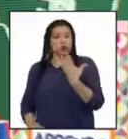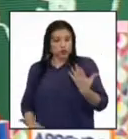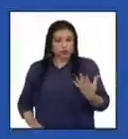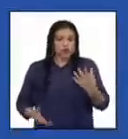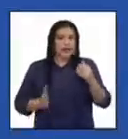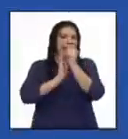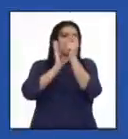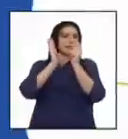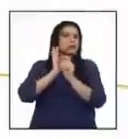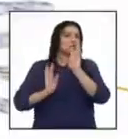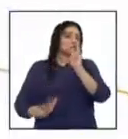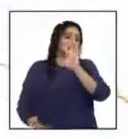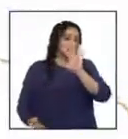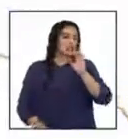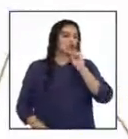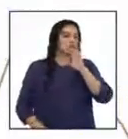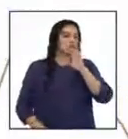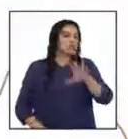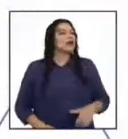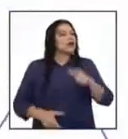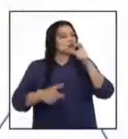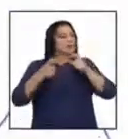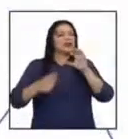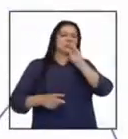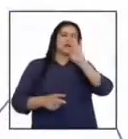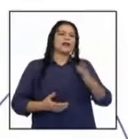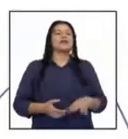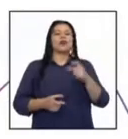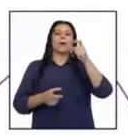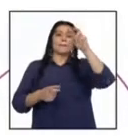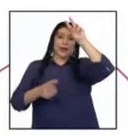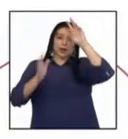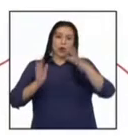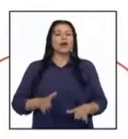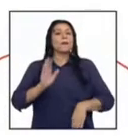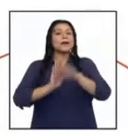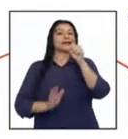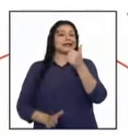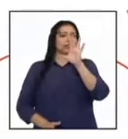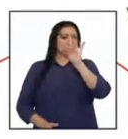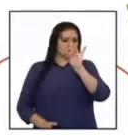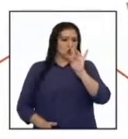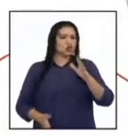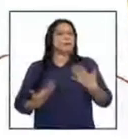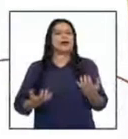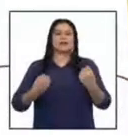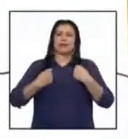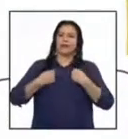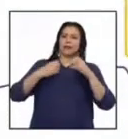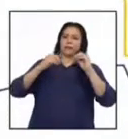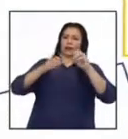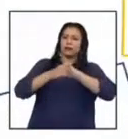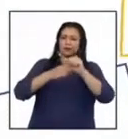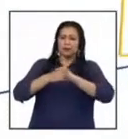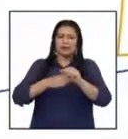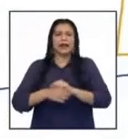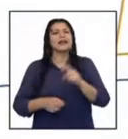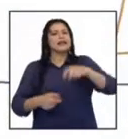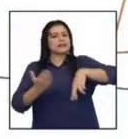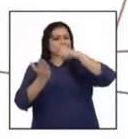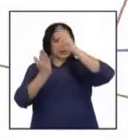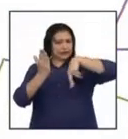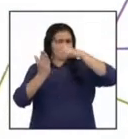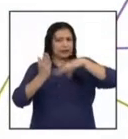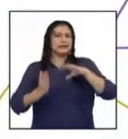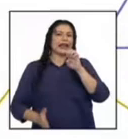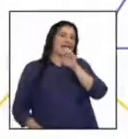65 señala que son ciudadanos los peruanos mayores de 18 años. Para el ejercicio de la ciudadanía se requiere estar inscrito en el